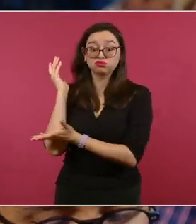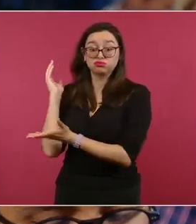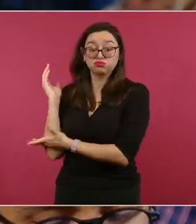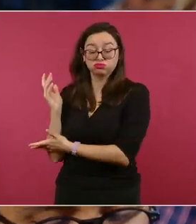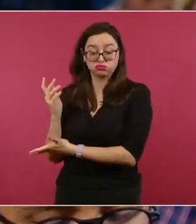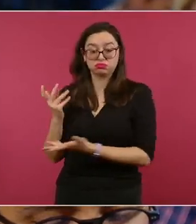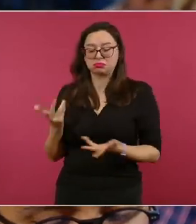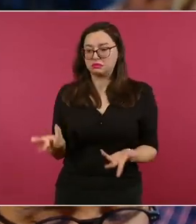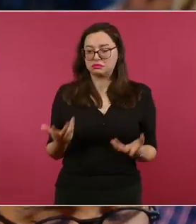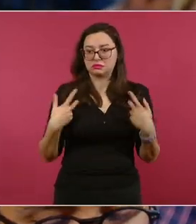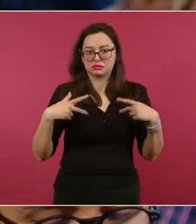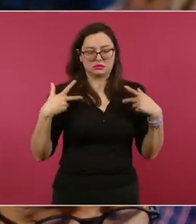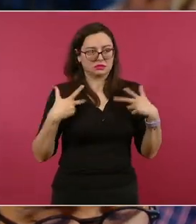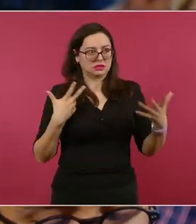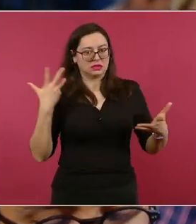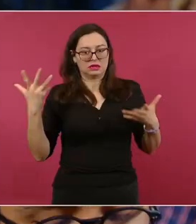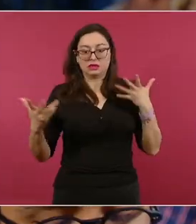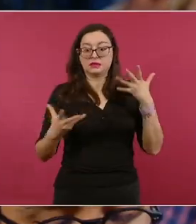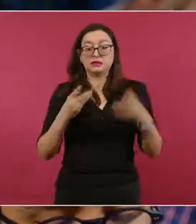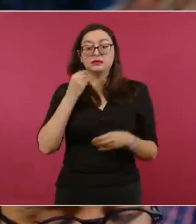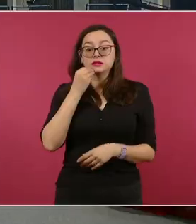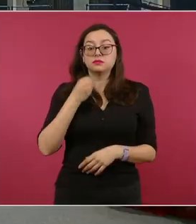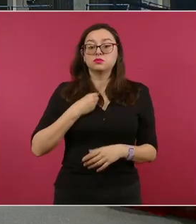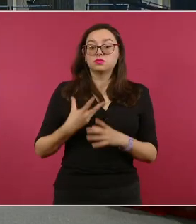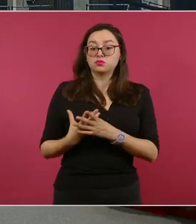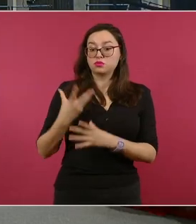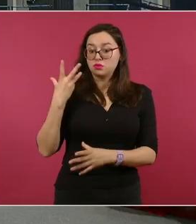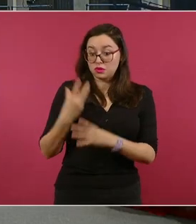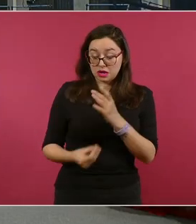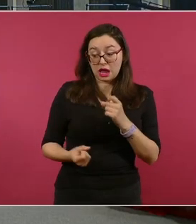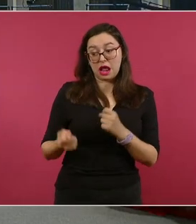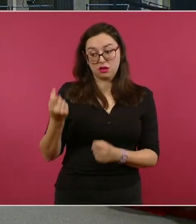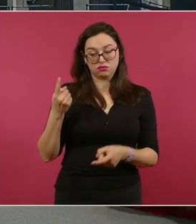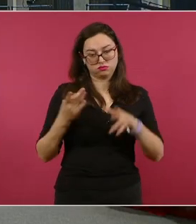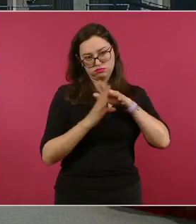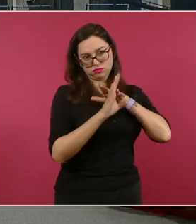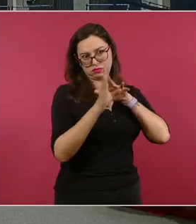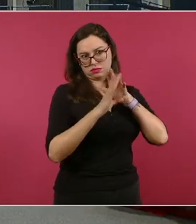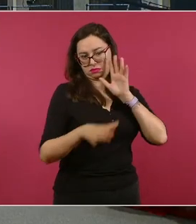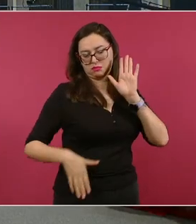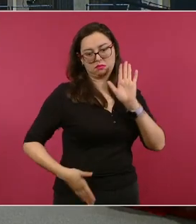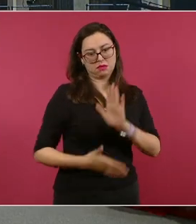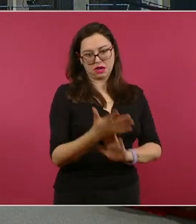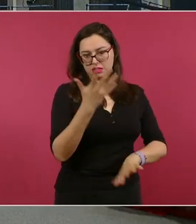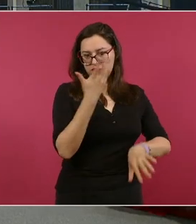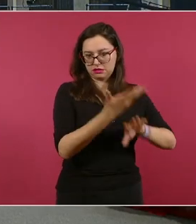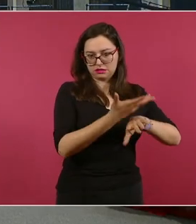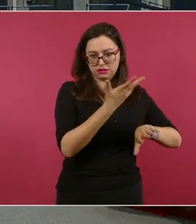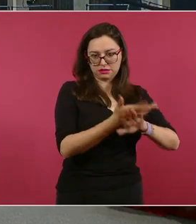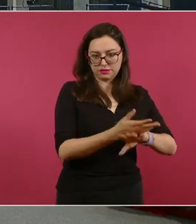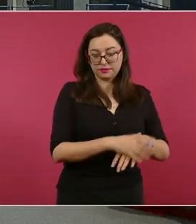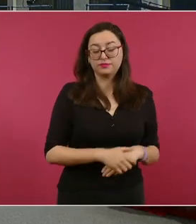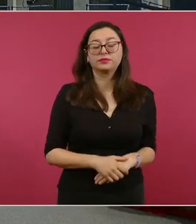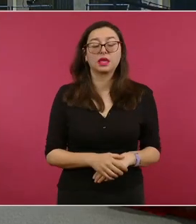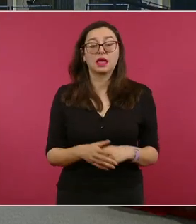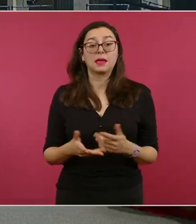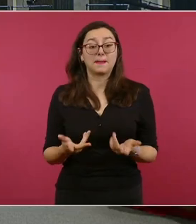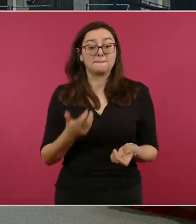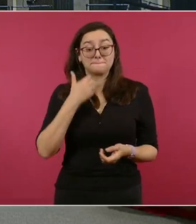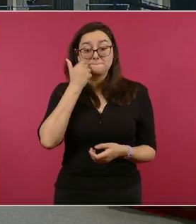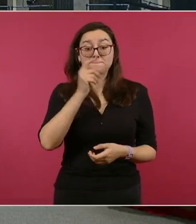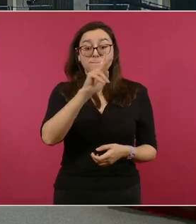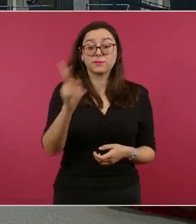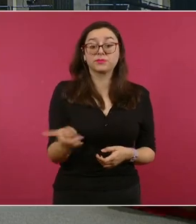realidad a muchas familias que incluso los ha llevado a pedir asilo en Estados Unidos. Preguntarle también, bueno, presidente, en este sentido, la